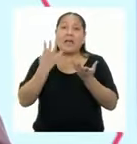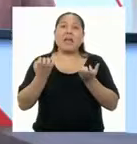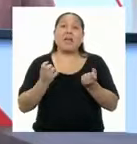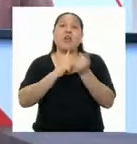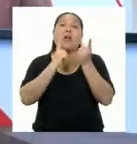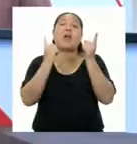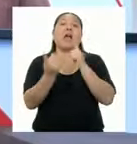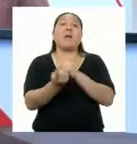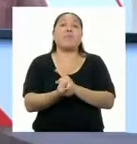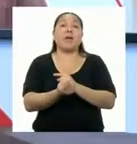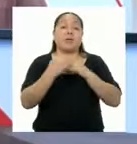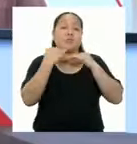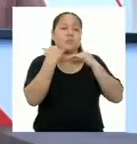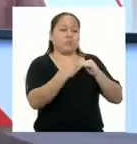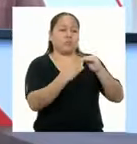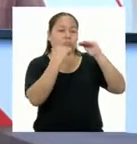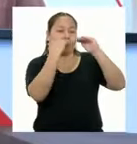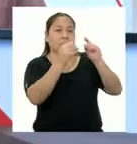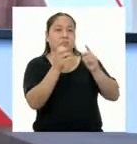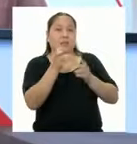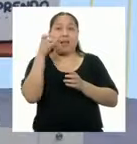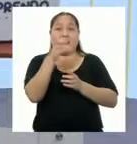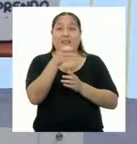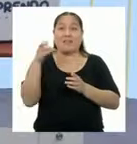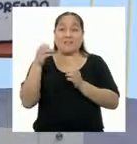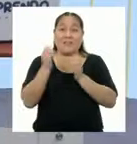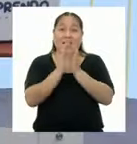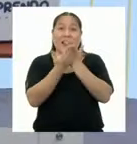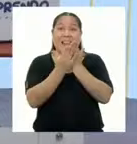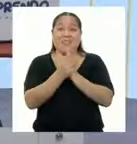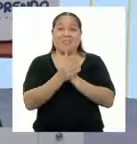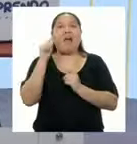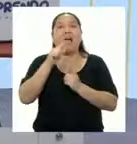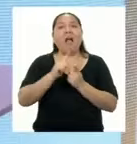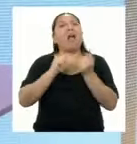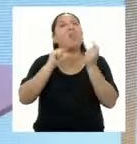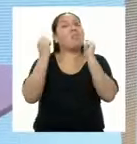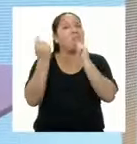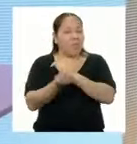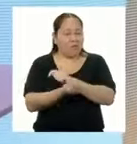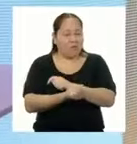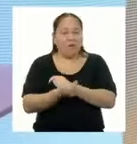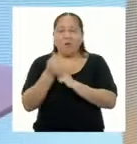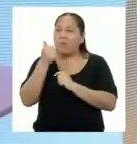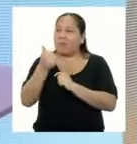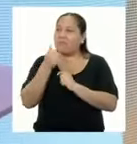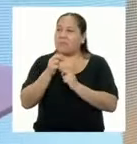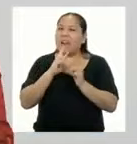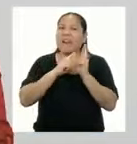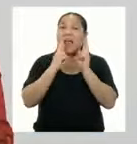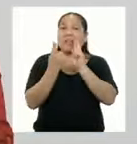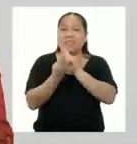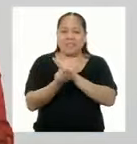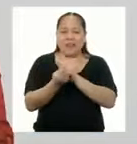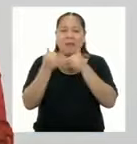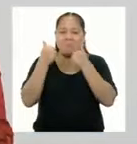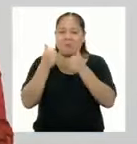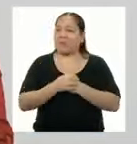libros. Transformar y reciclar. Eso está muy bien. ¿Qué le parece, profesora Gisela?